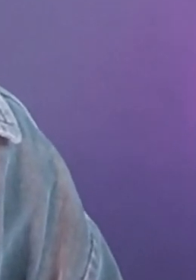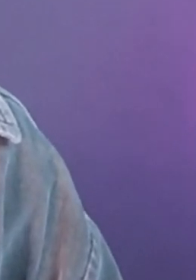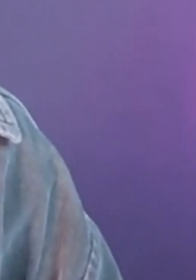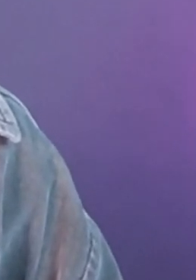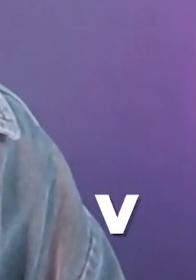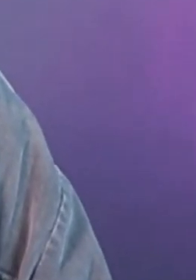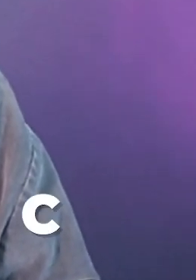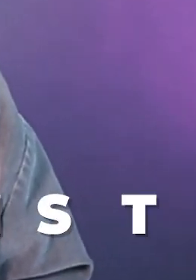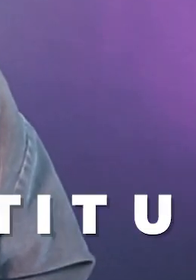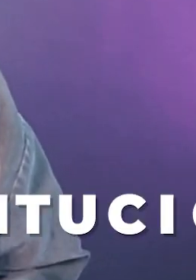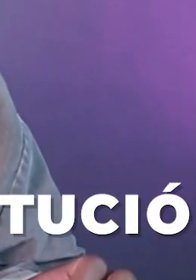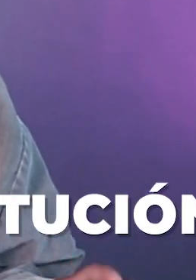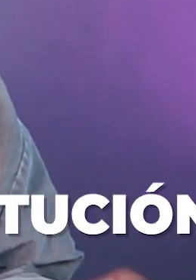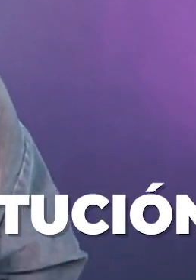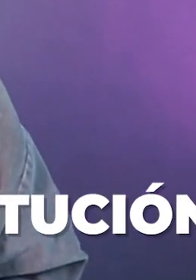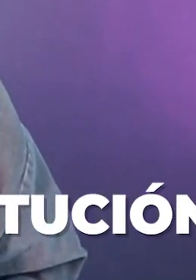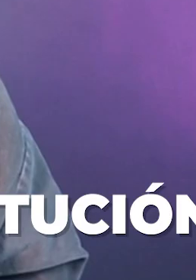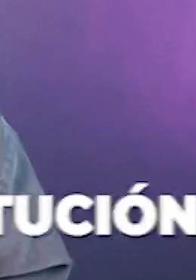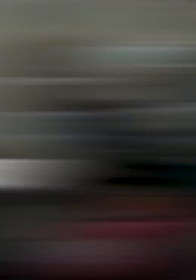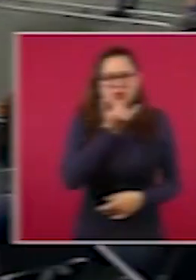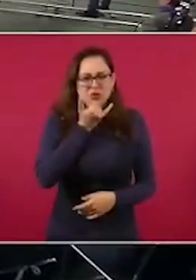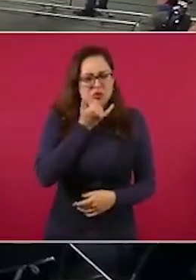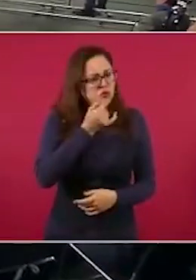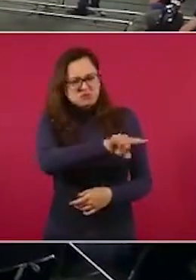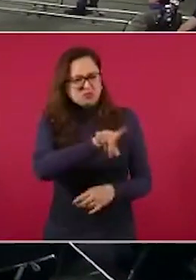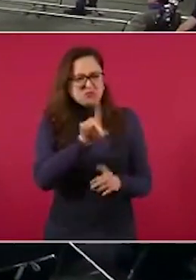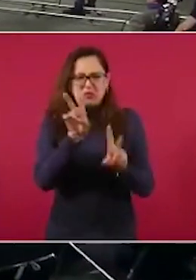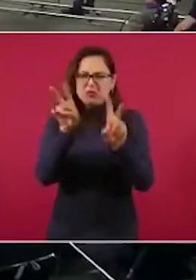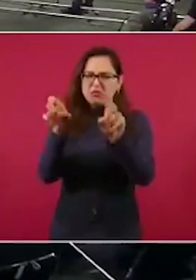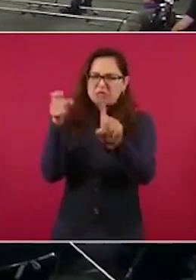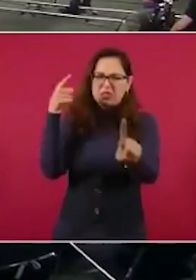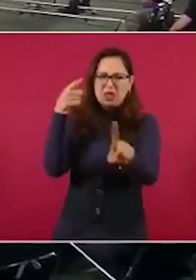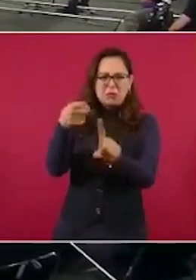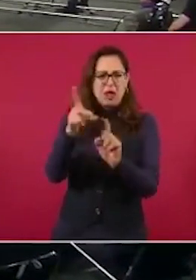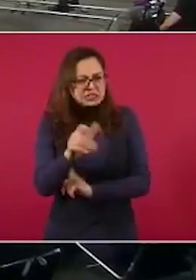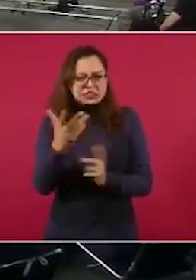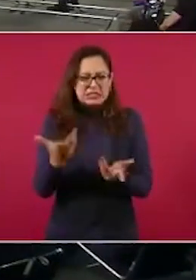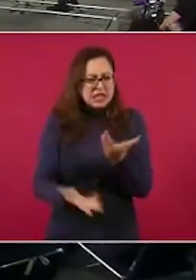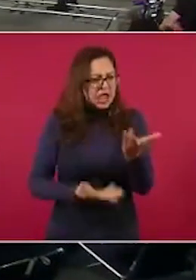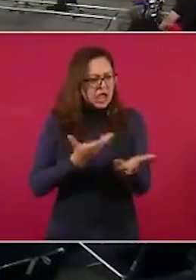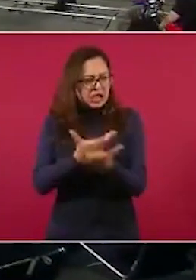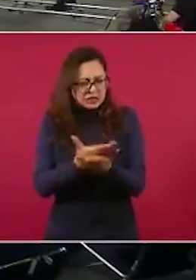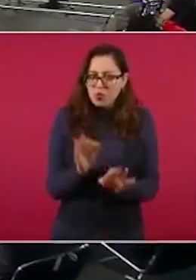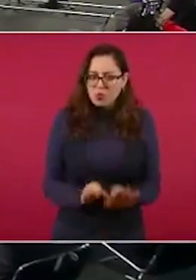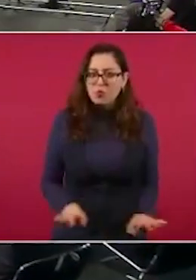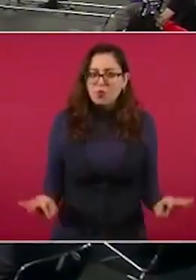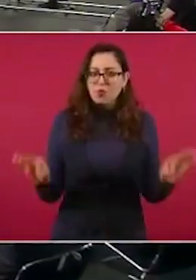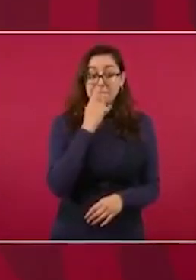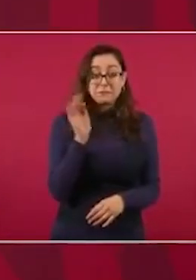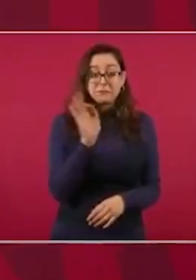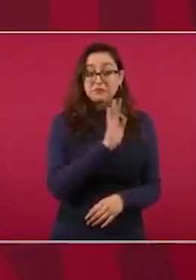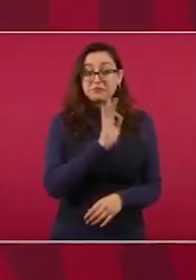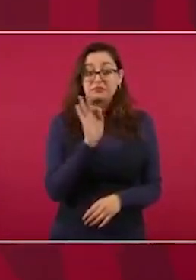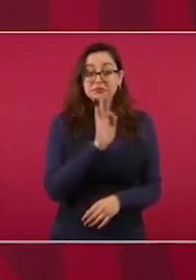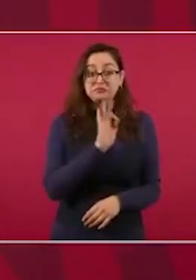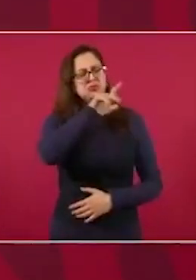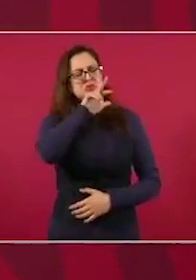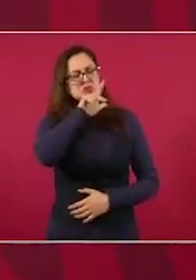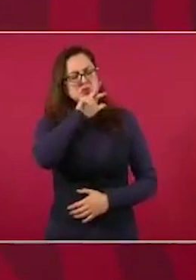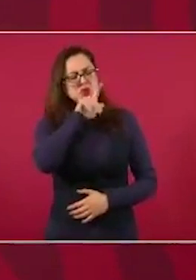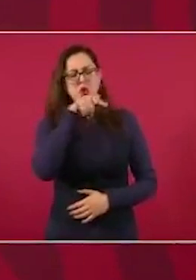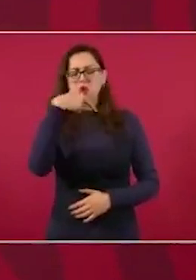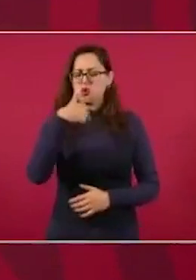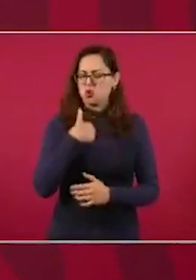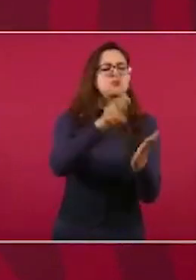garantizar la democracia sin violar la Constitución. Pues es probable que yo envíe una reforma a la ley que no requiere